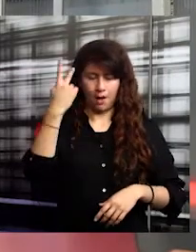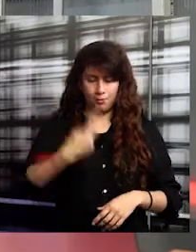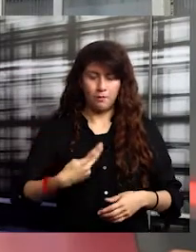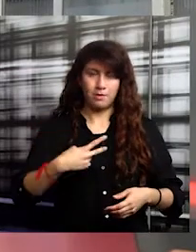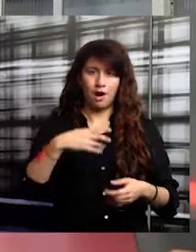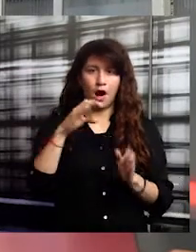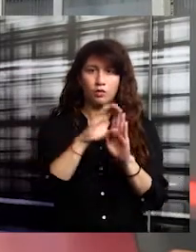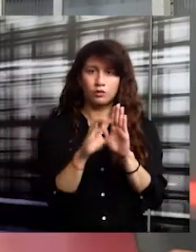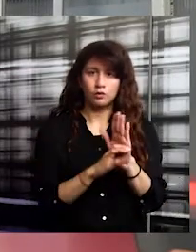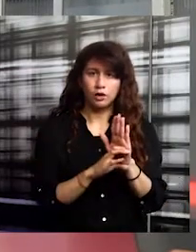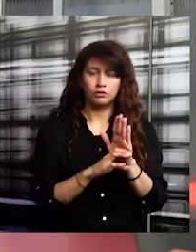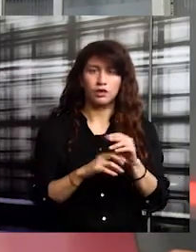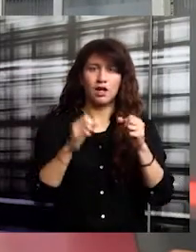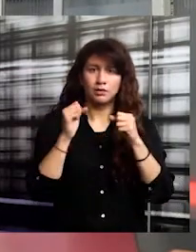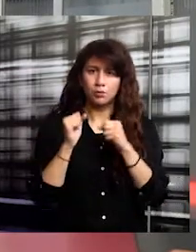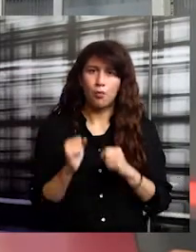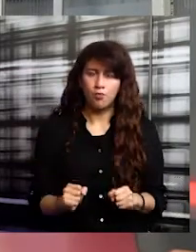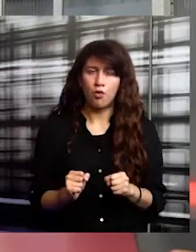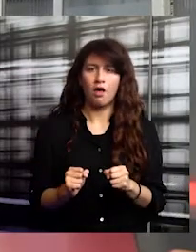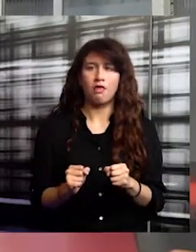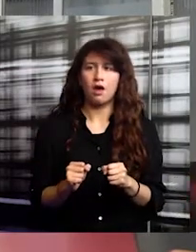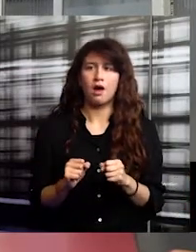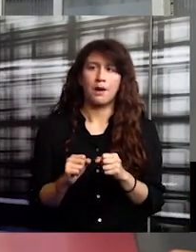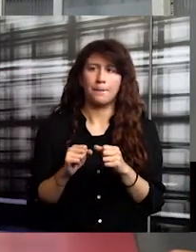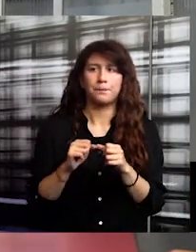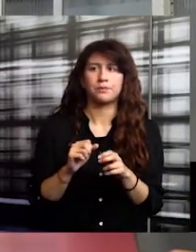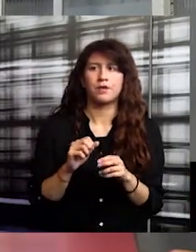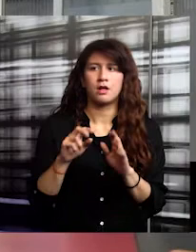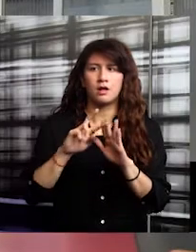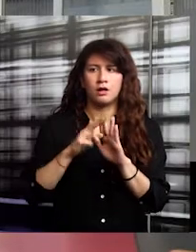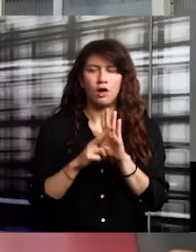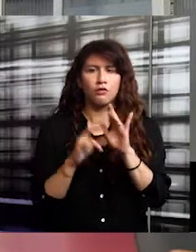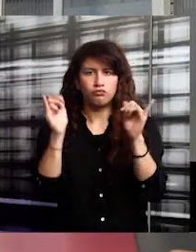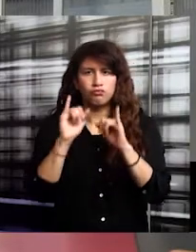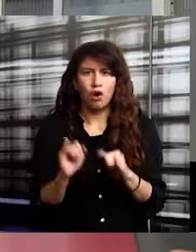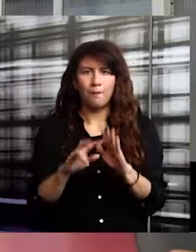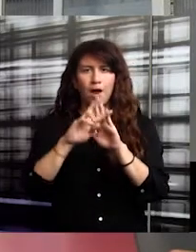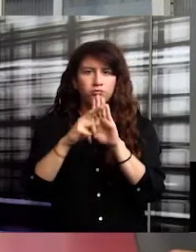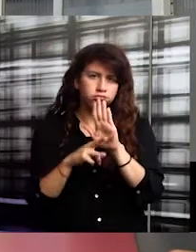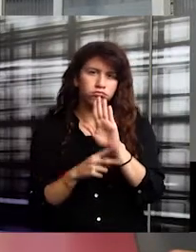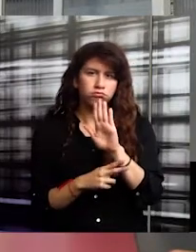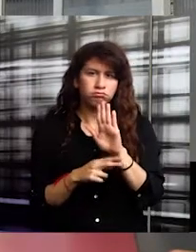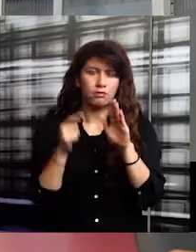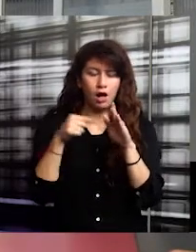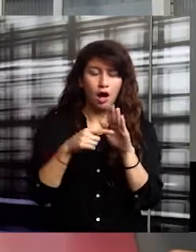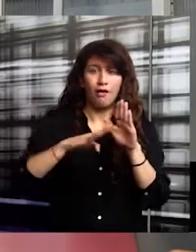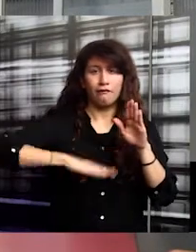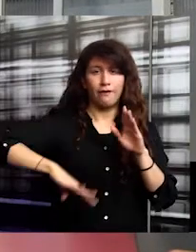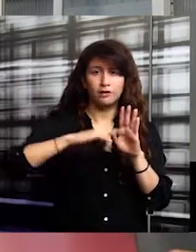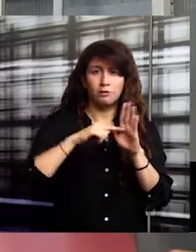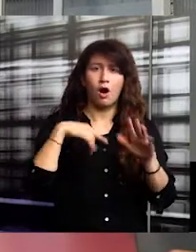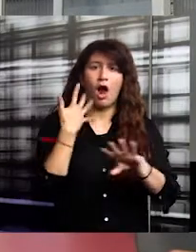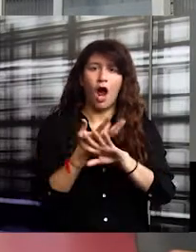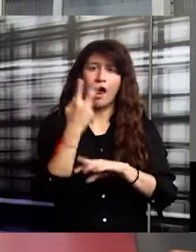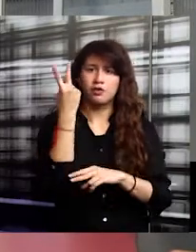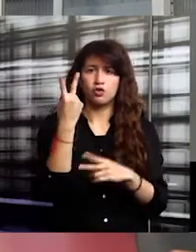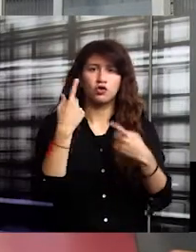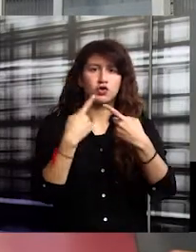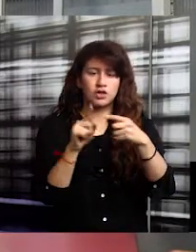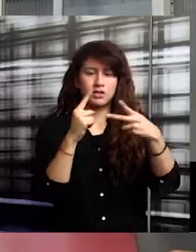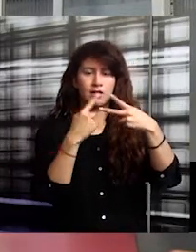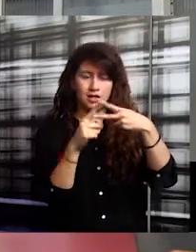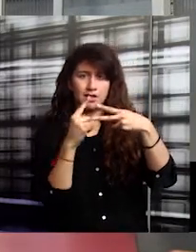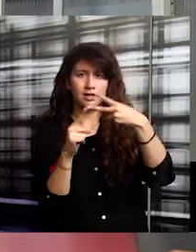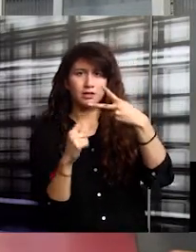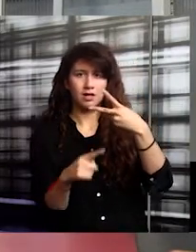de modificarse. Y básicamente establece que hay dos tipos de modificaciones constitucionales. Unas